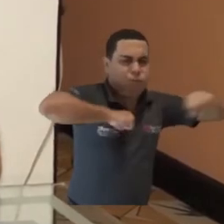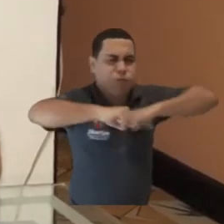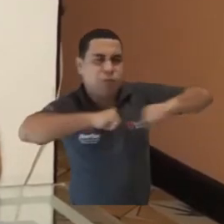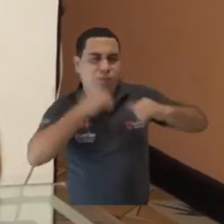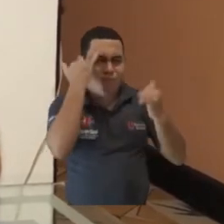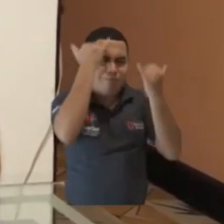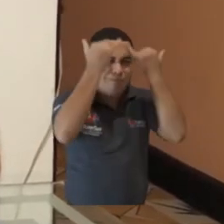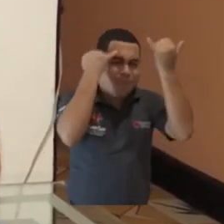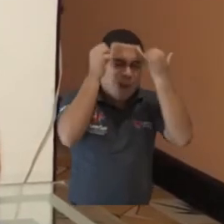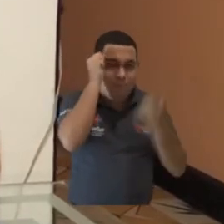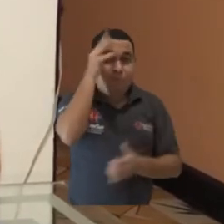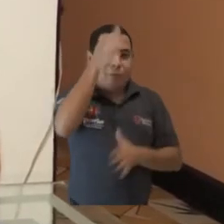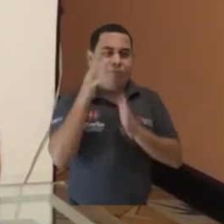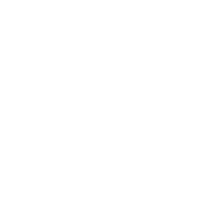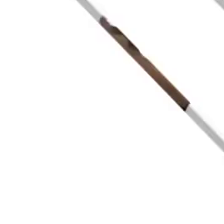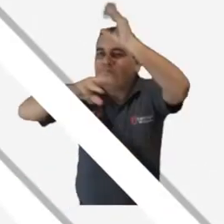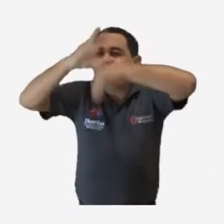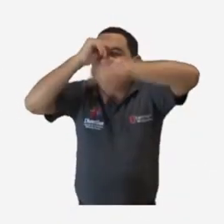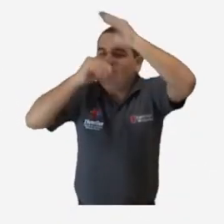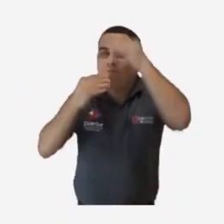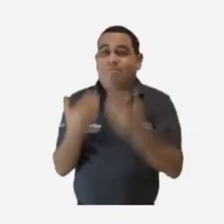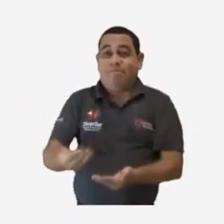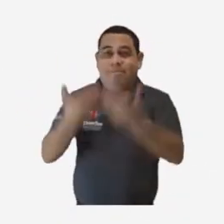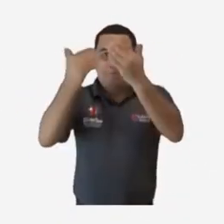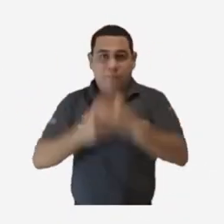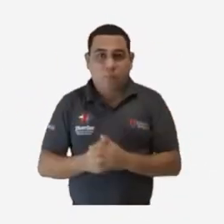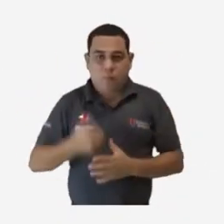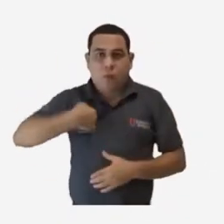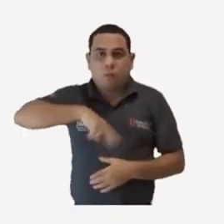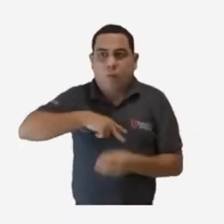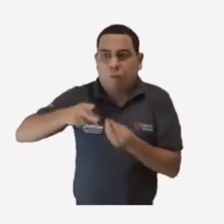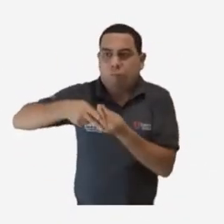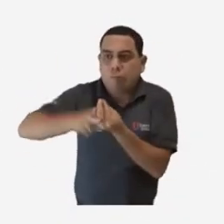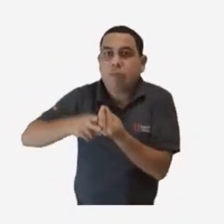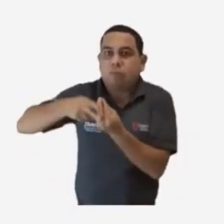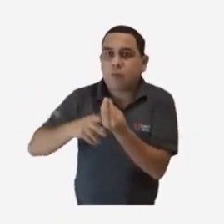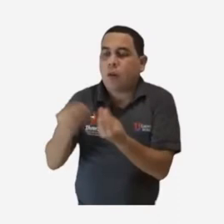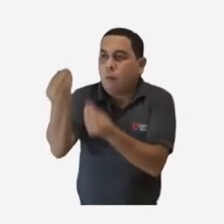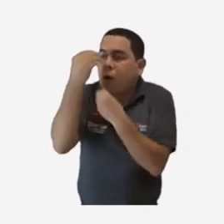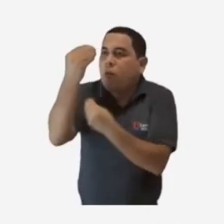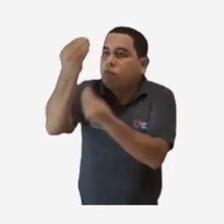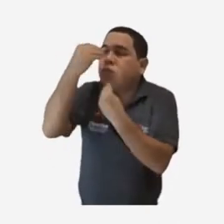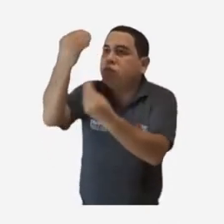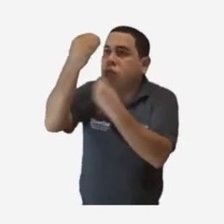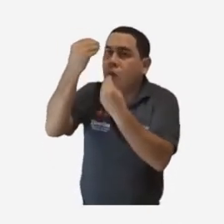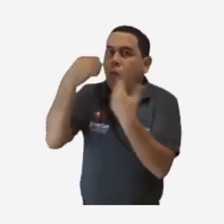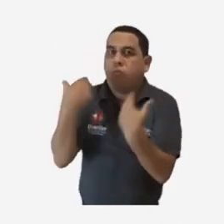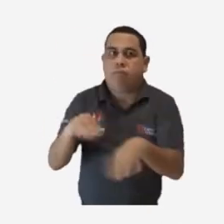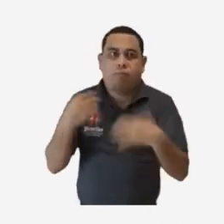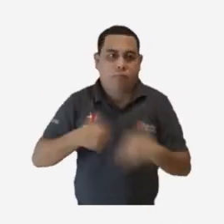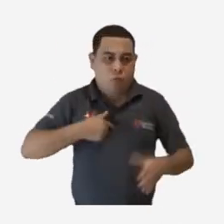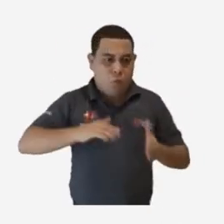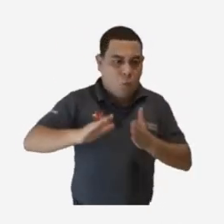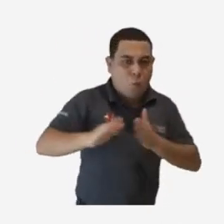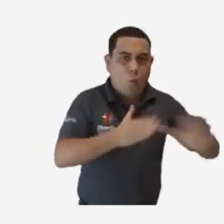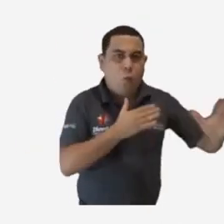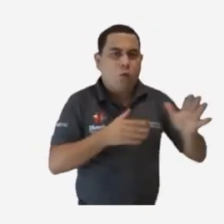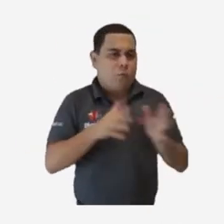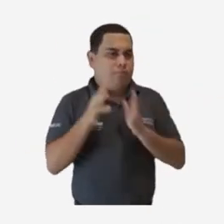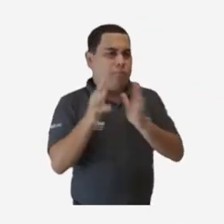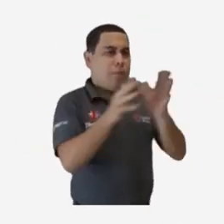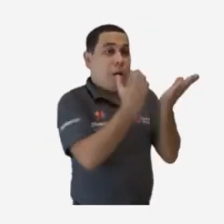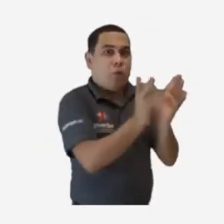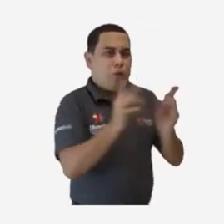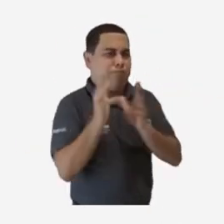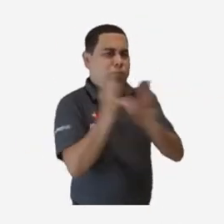y didáctica los cursos de formación. Las herramientas que he adquirido en estos cursos me han servido para estructurar mejor mis cursos y dar a mis